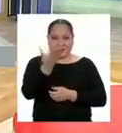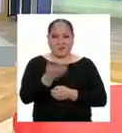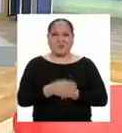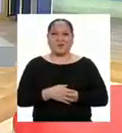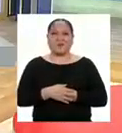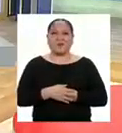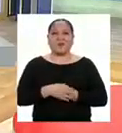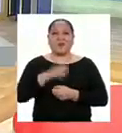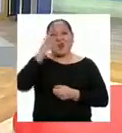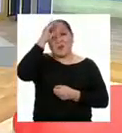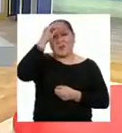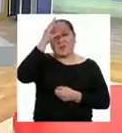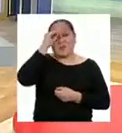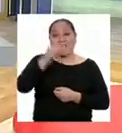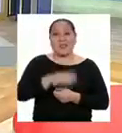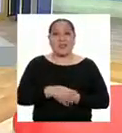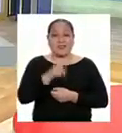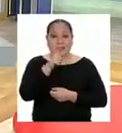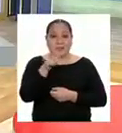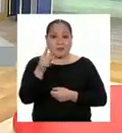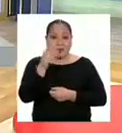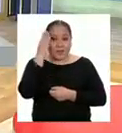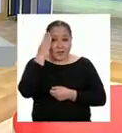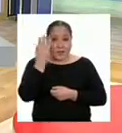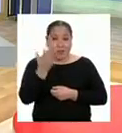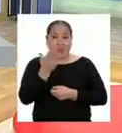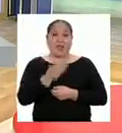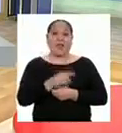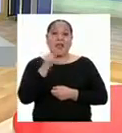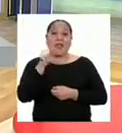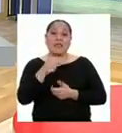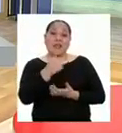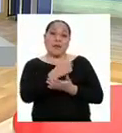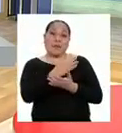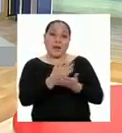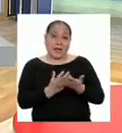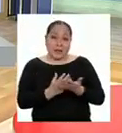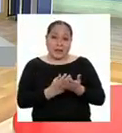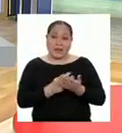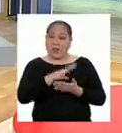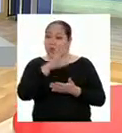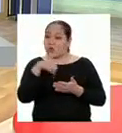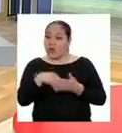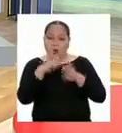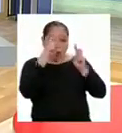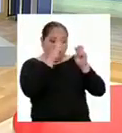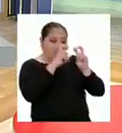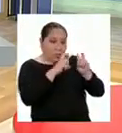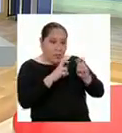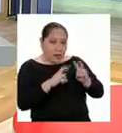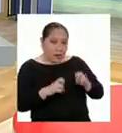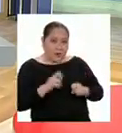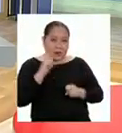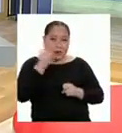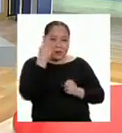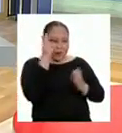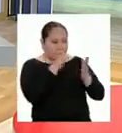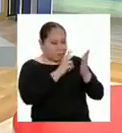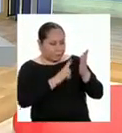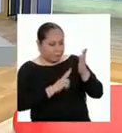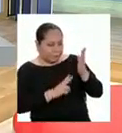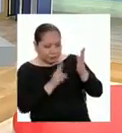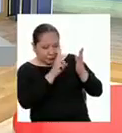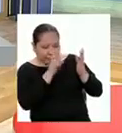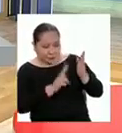Genial. Chicas y chicos, tengan en cuenta algo importante. El siguiente paso de todo análisis de lectura es realizar una primera lectura